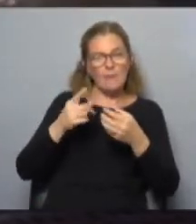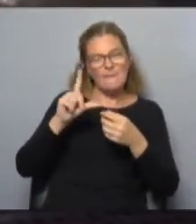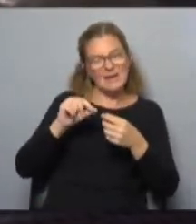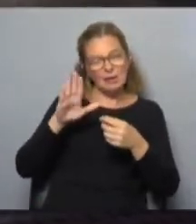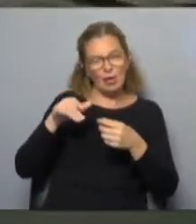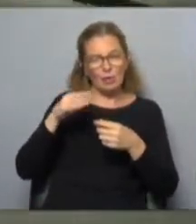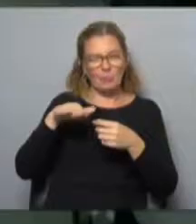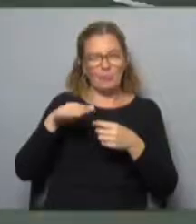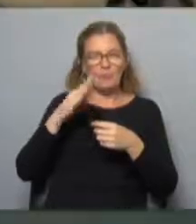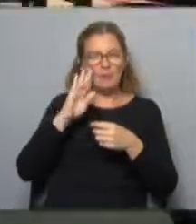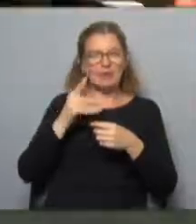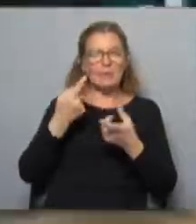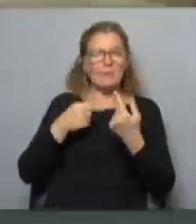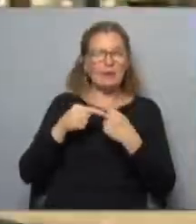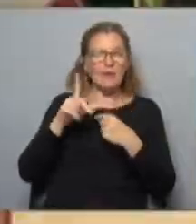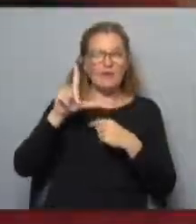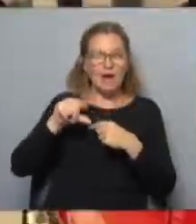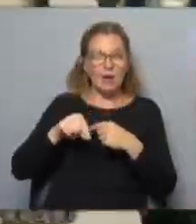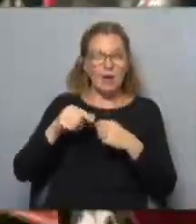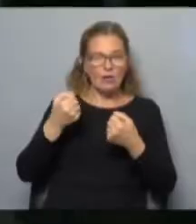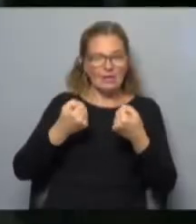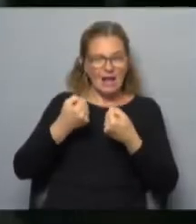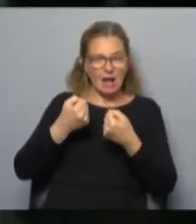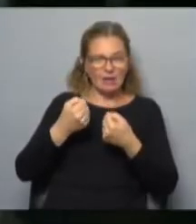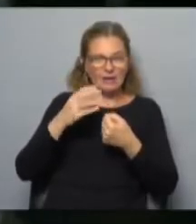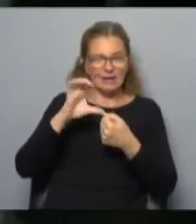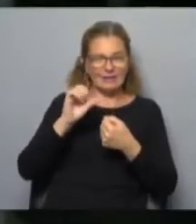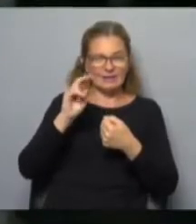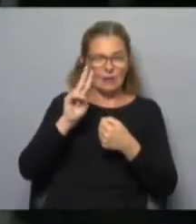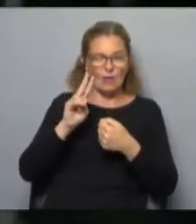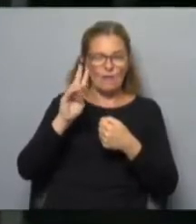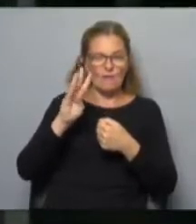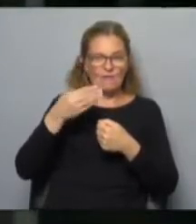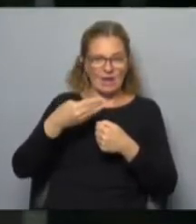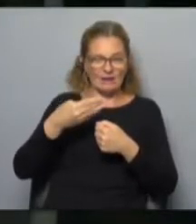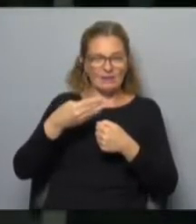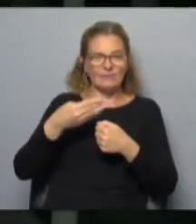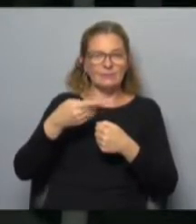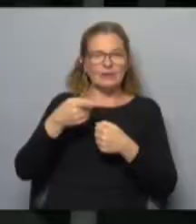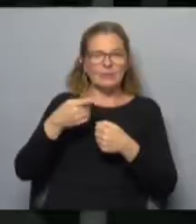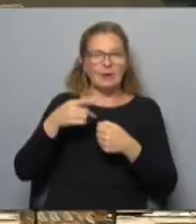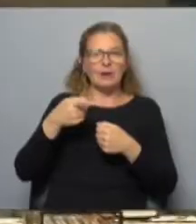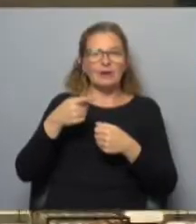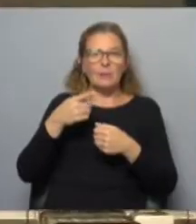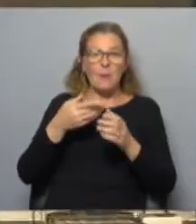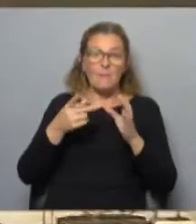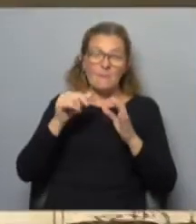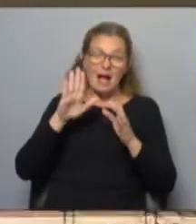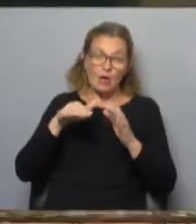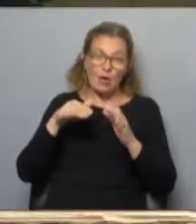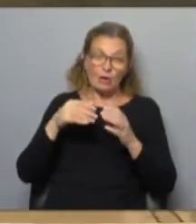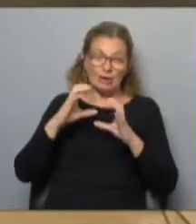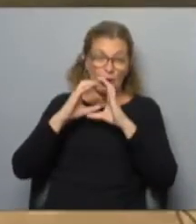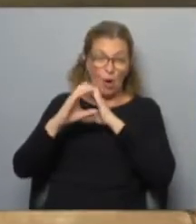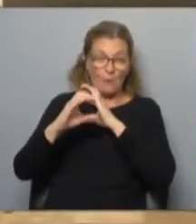significativos en cambio bajó la venta de automóviles SUV es decir vehículos utilitarios deportivos y también cayeron las de